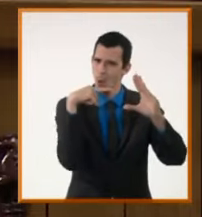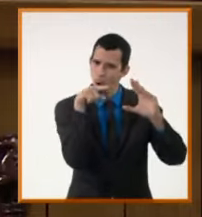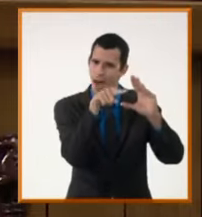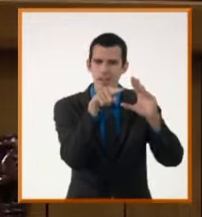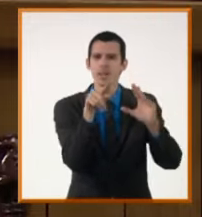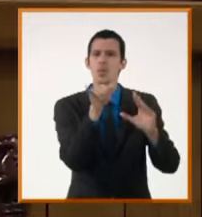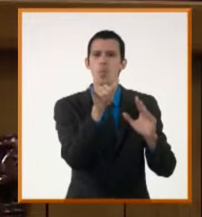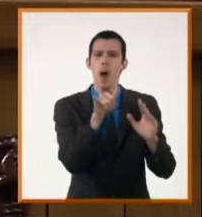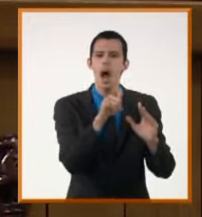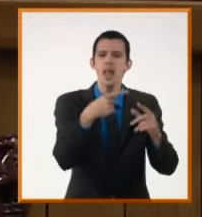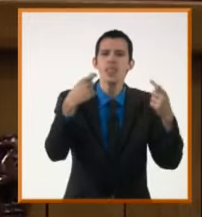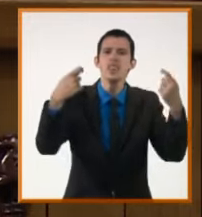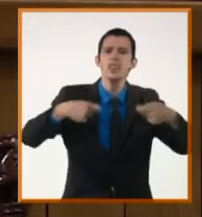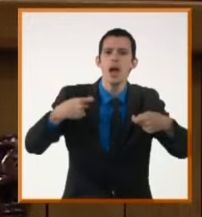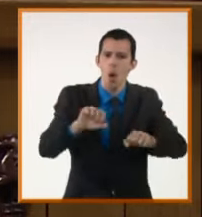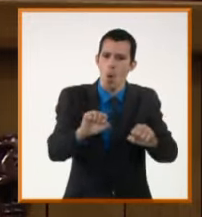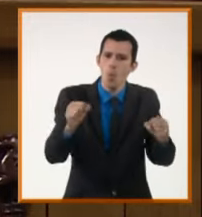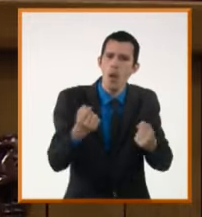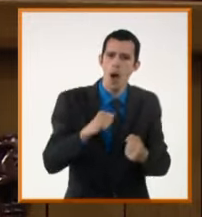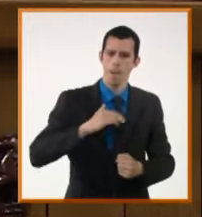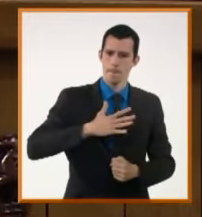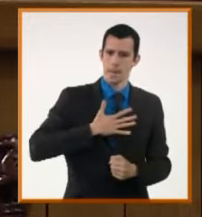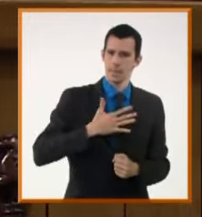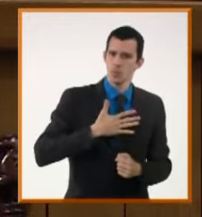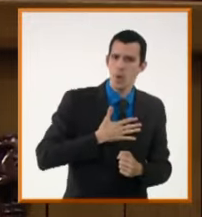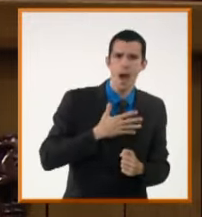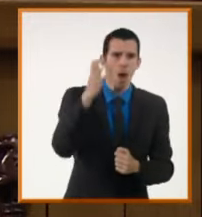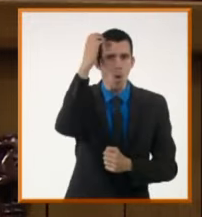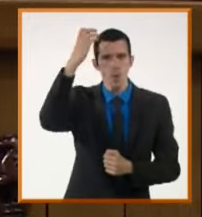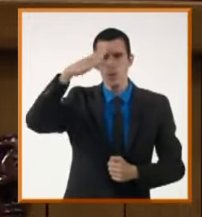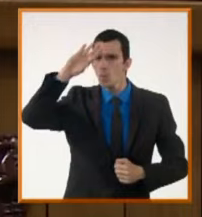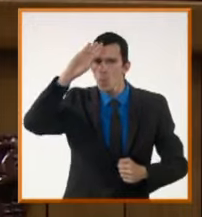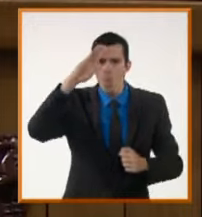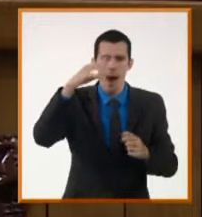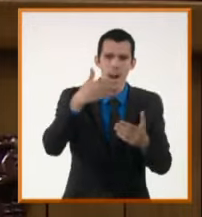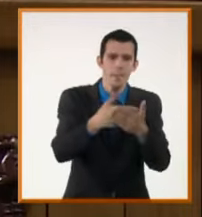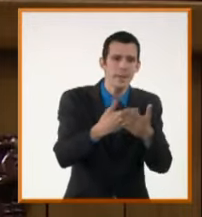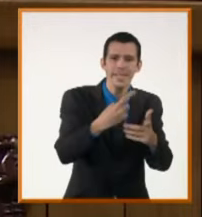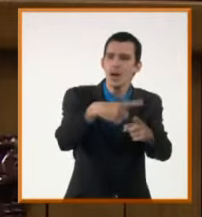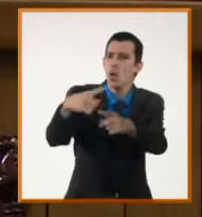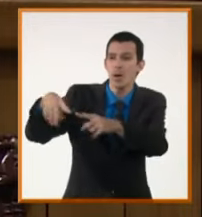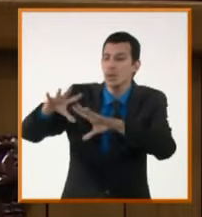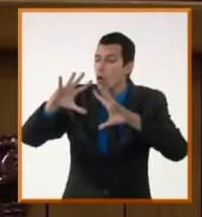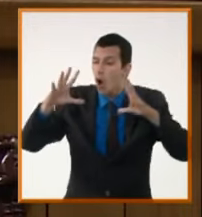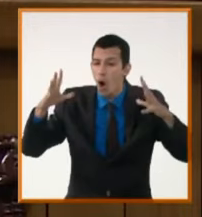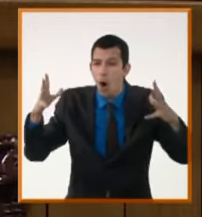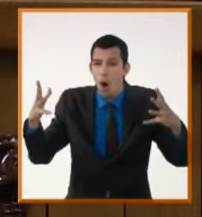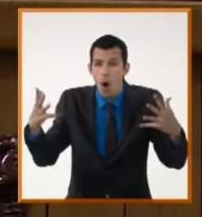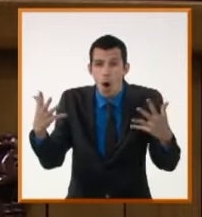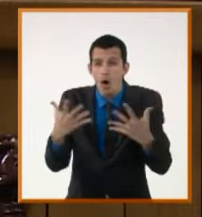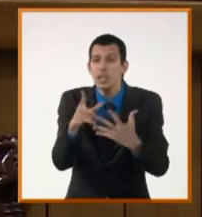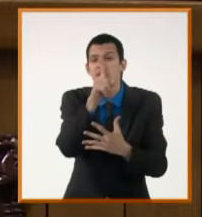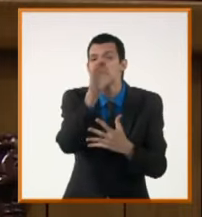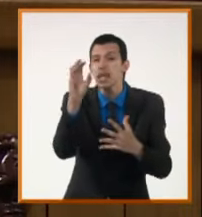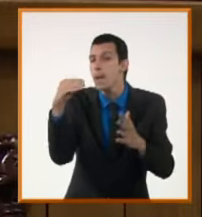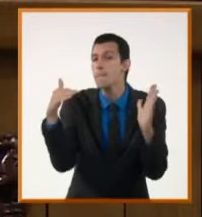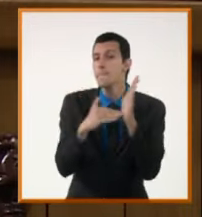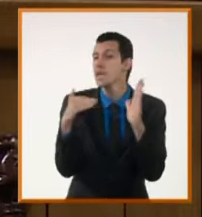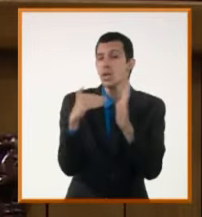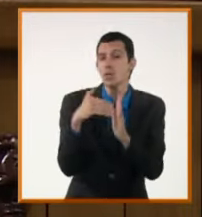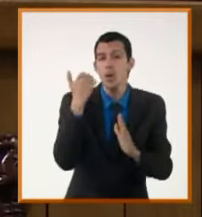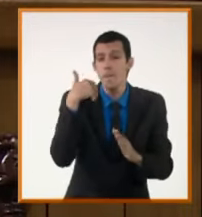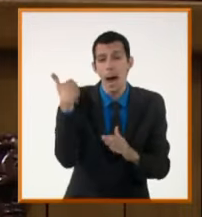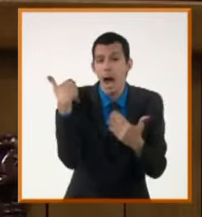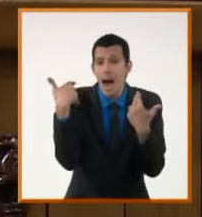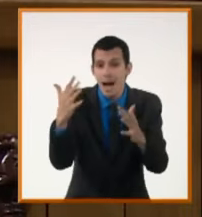las violaciones que se cometen no se están cobrando y estamos hablando de cientos de millones de pesos